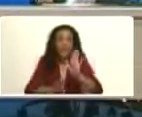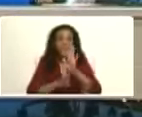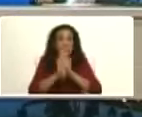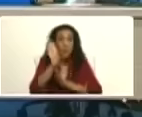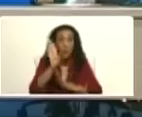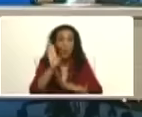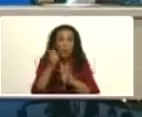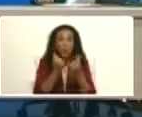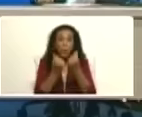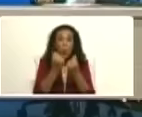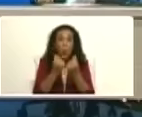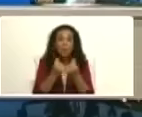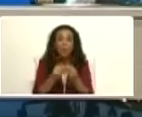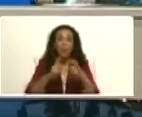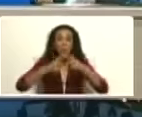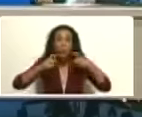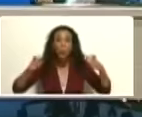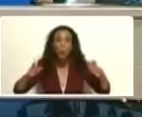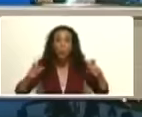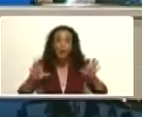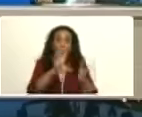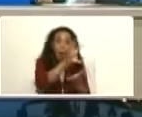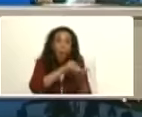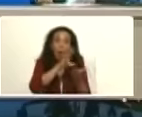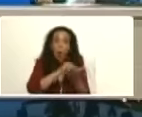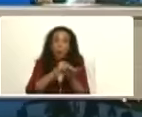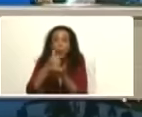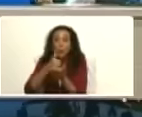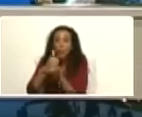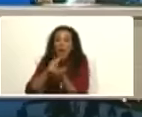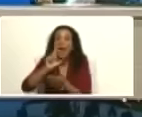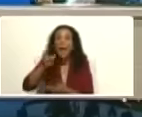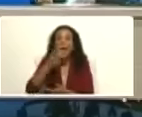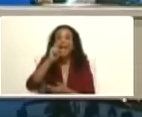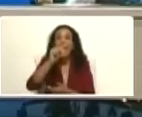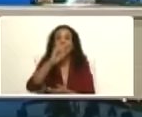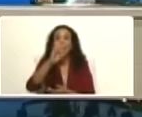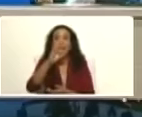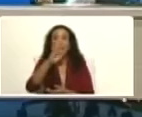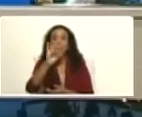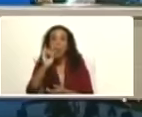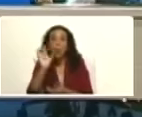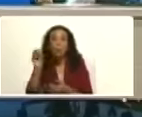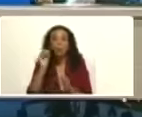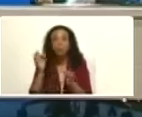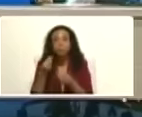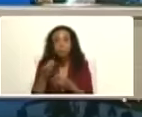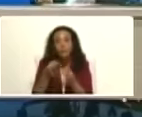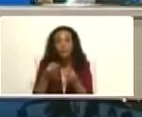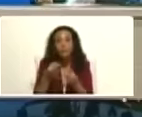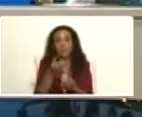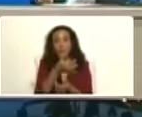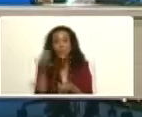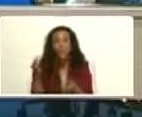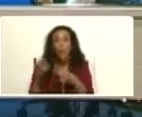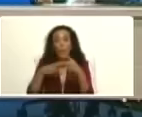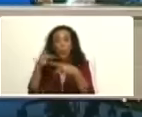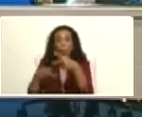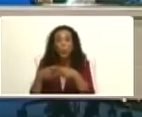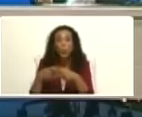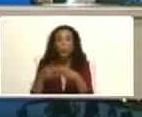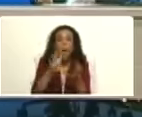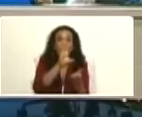Crecimiento del mercado genérico, 17%. Mercado genérico que hay que garantizar su calidad del producto que